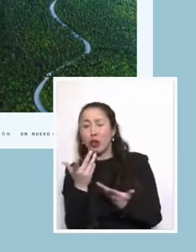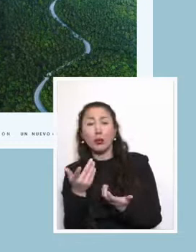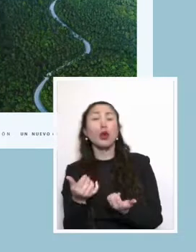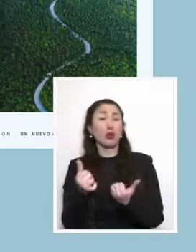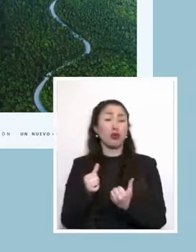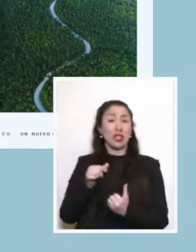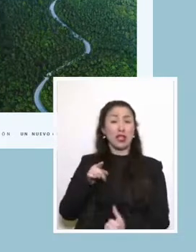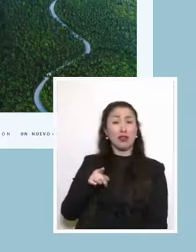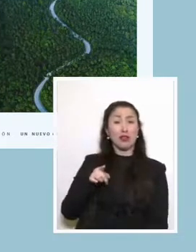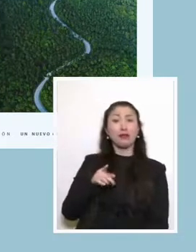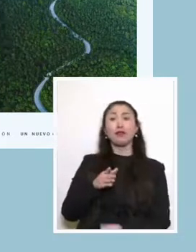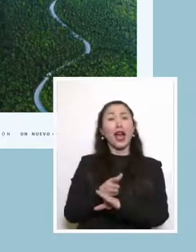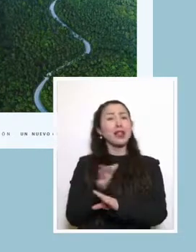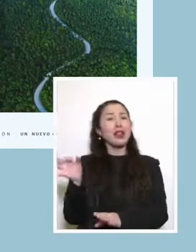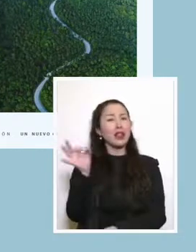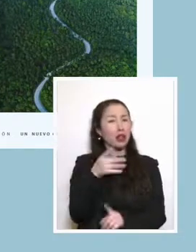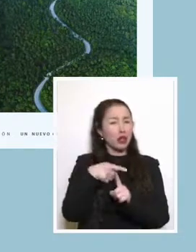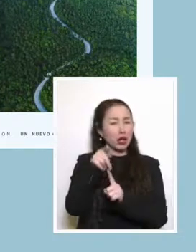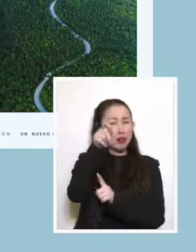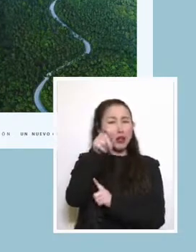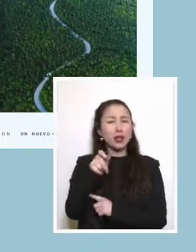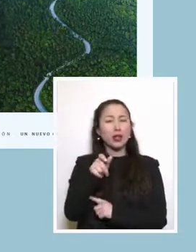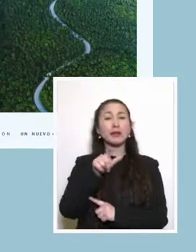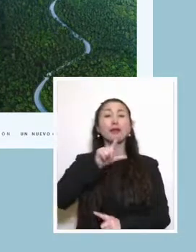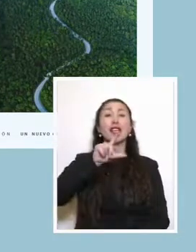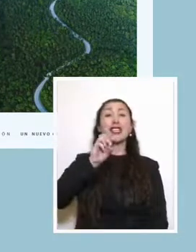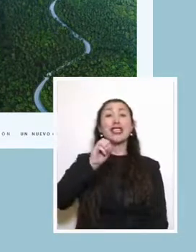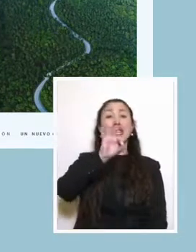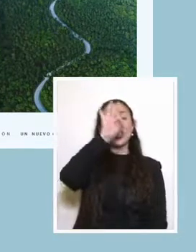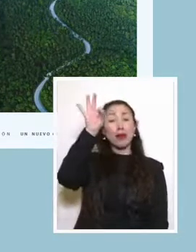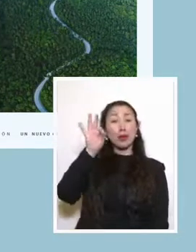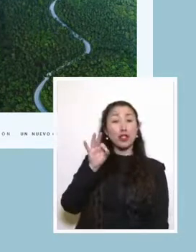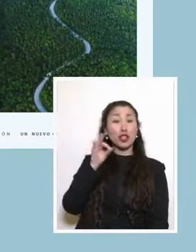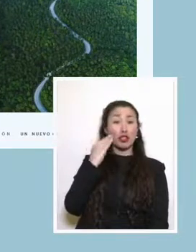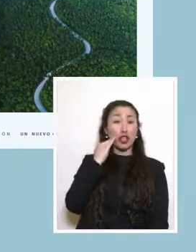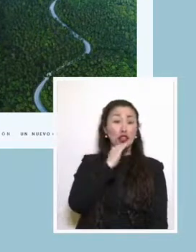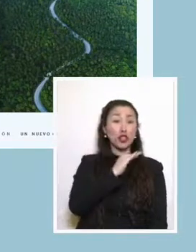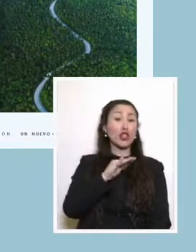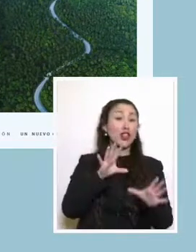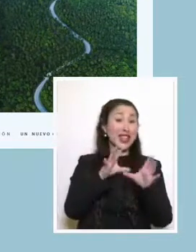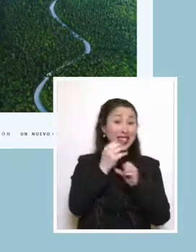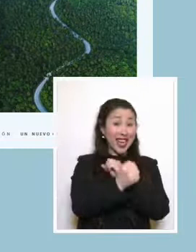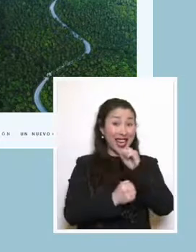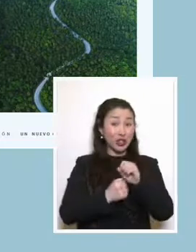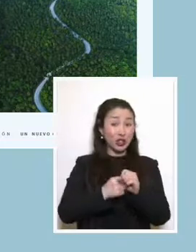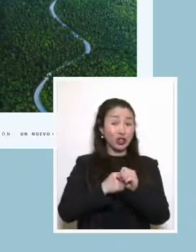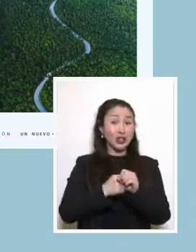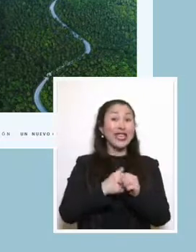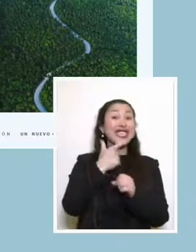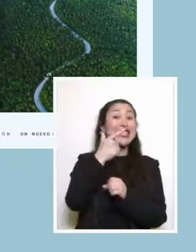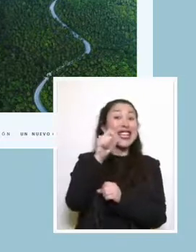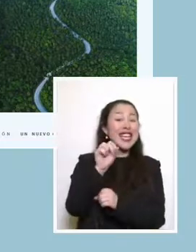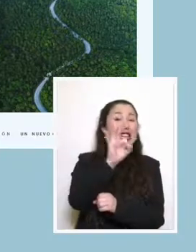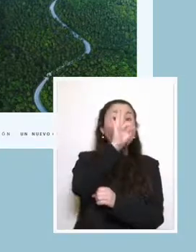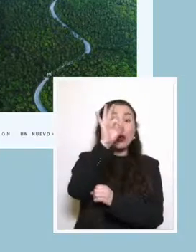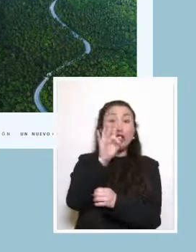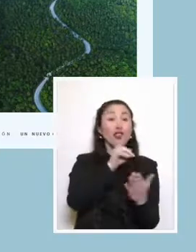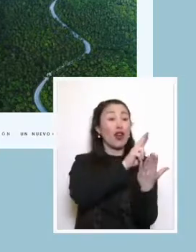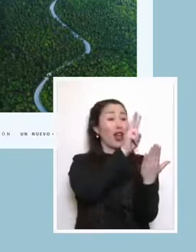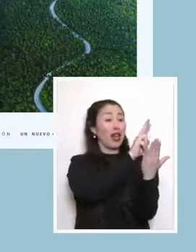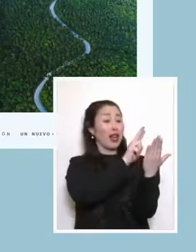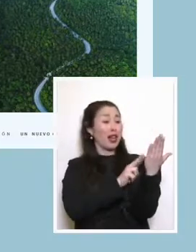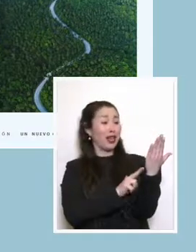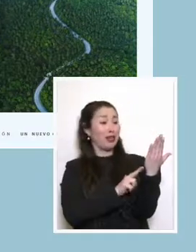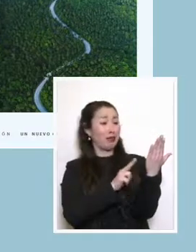Val, 70% de los y las niñas de 10 años en el mundo no logran leer